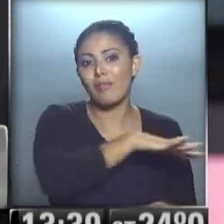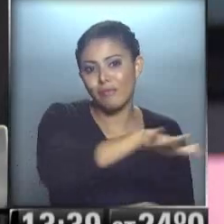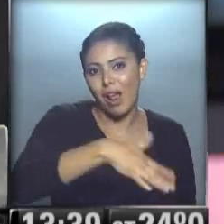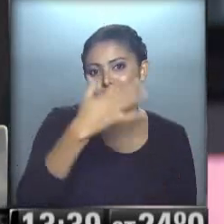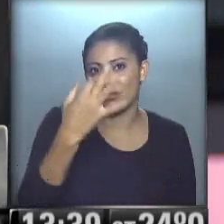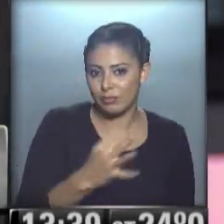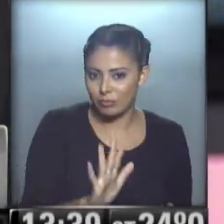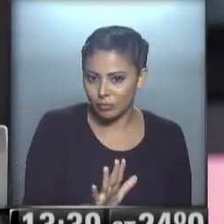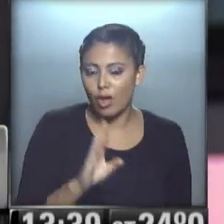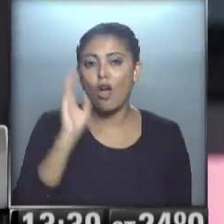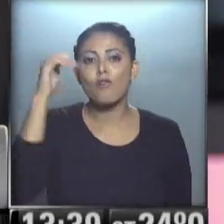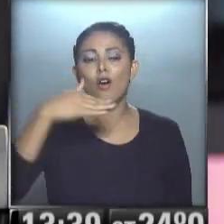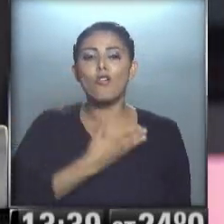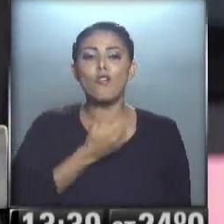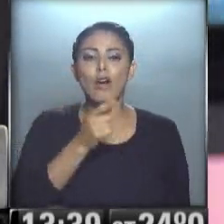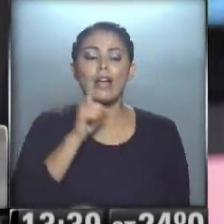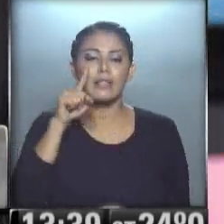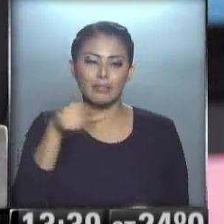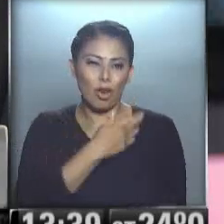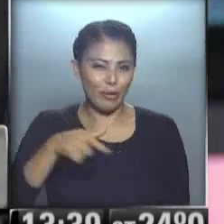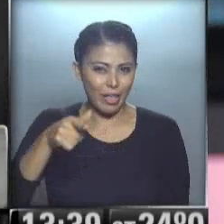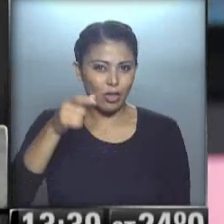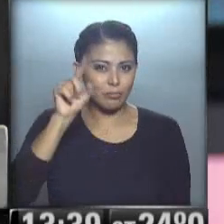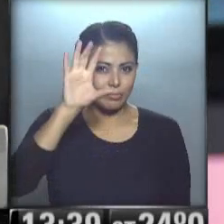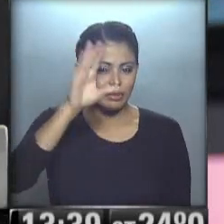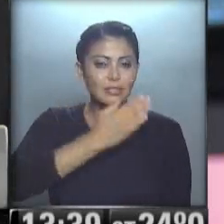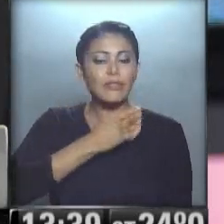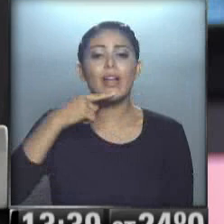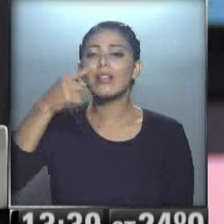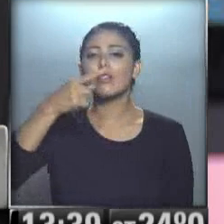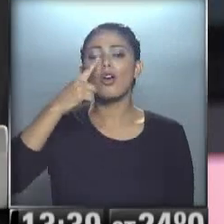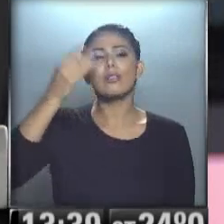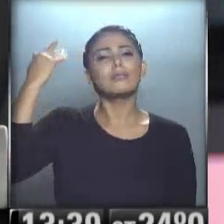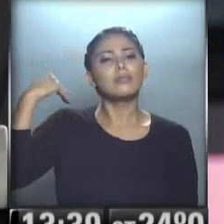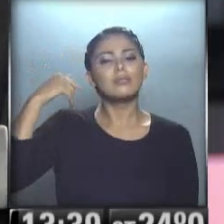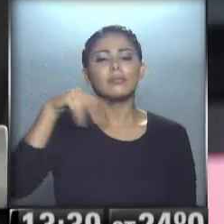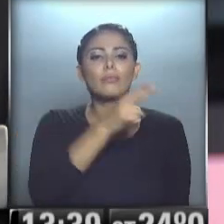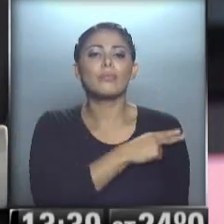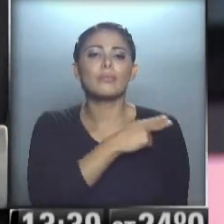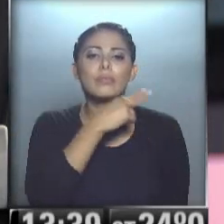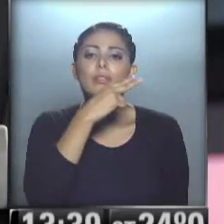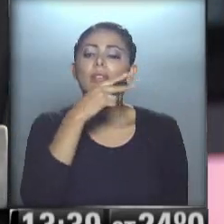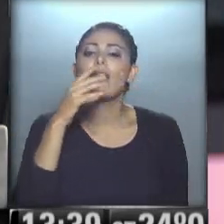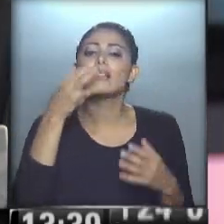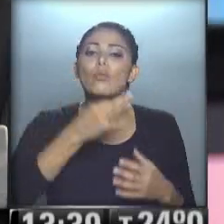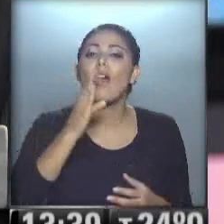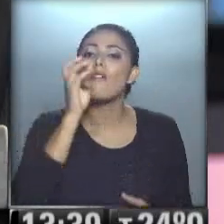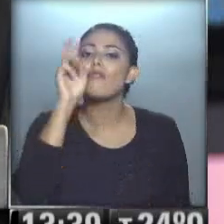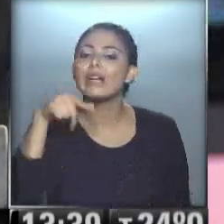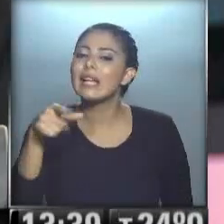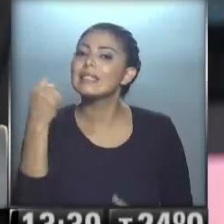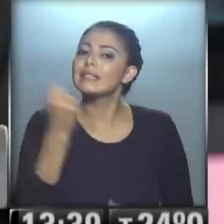Antonio bonfati el gobernador le dijo hace un tiempo ya al secretario de seguridad Sergio berni que quería el apoyo de la fuerza Qué